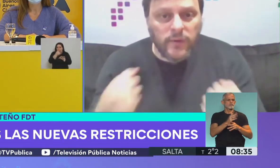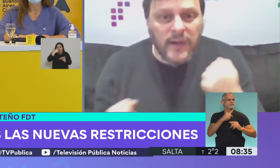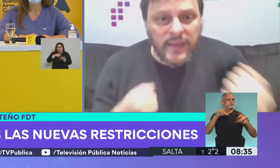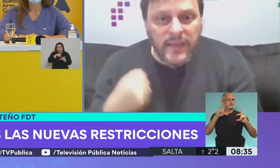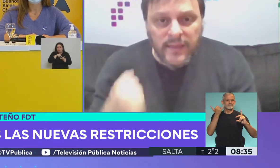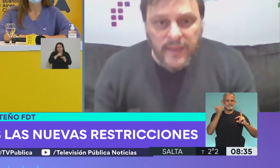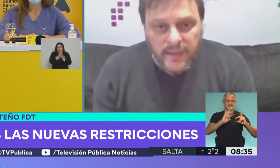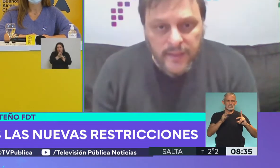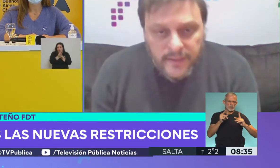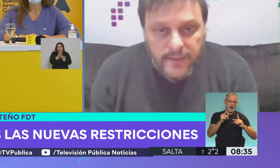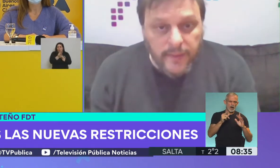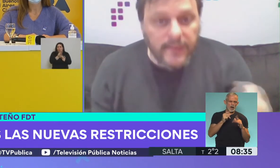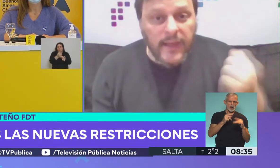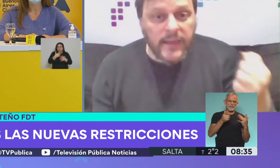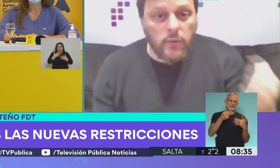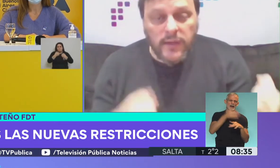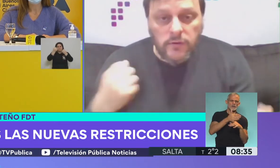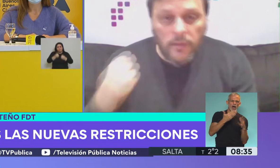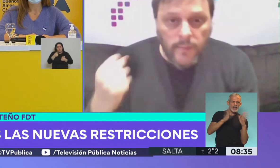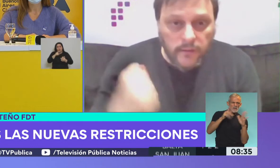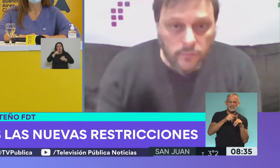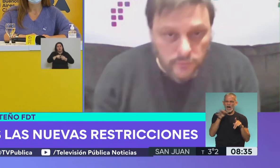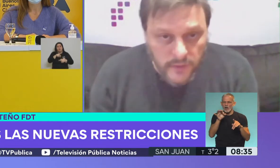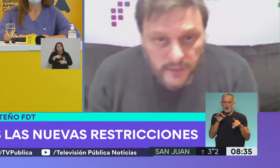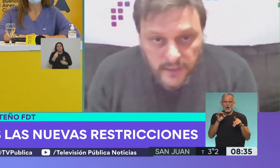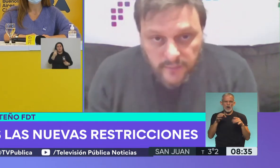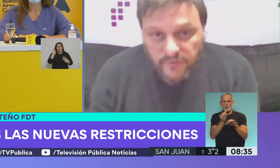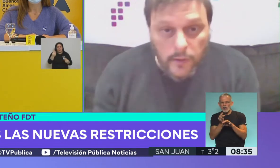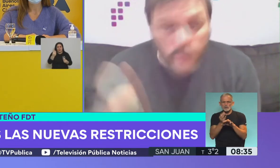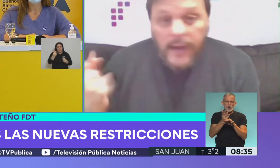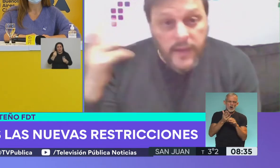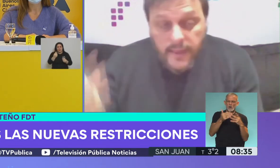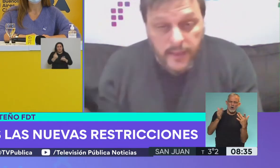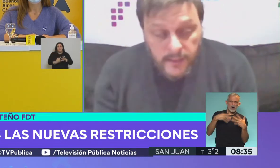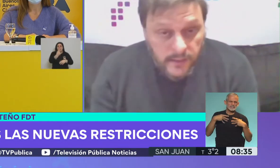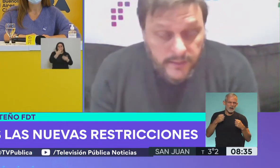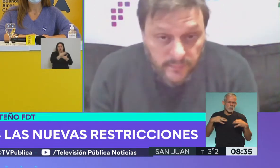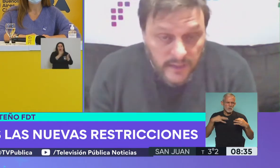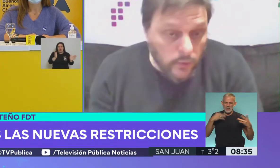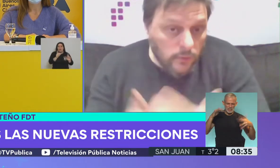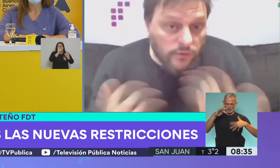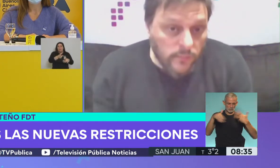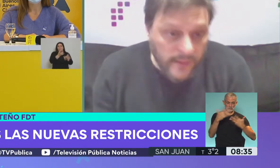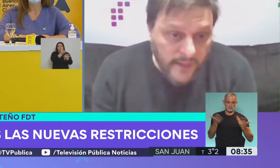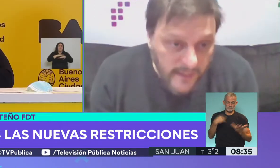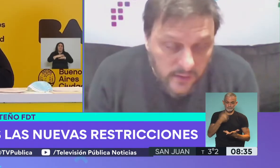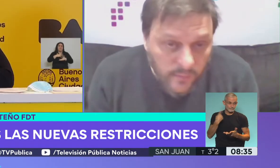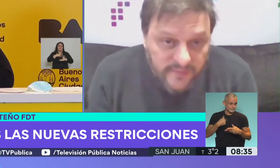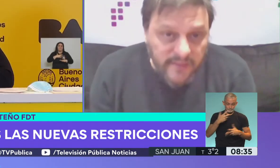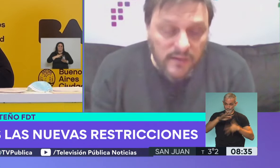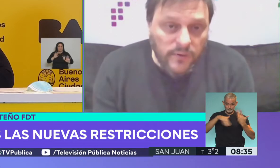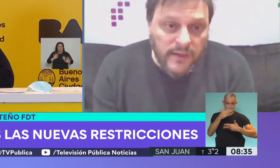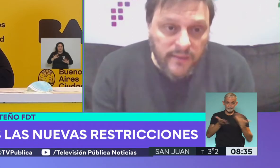de contraponer la idea de libertad y educación versus salud y la vida, y terminamos todos en un